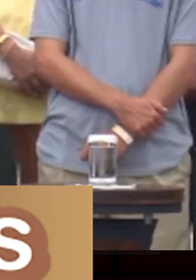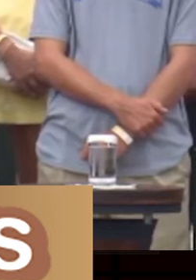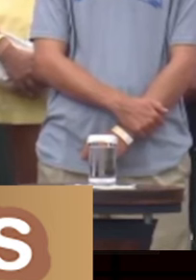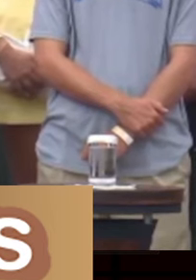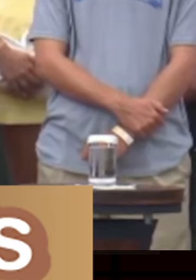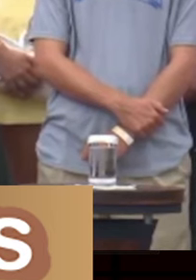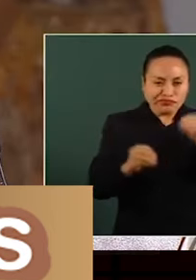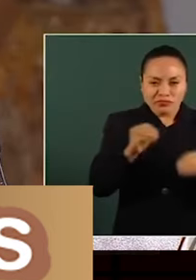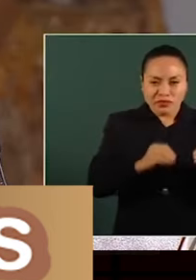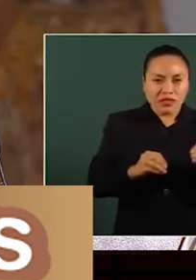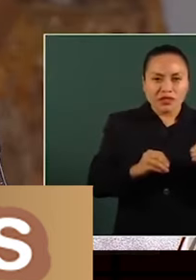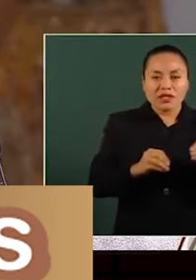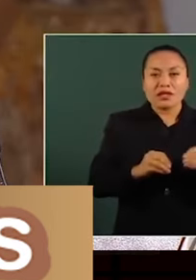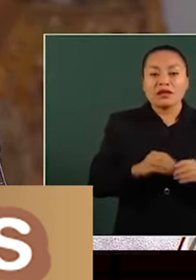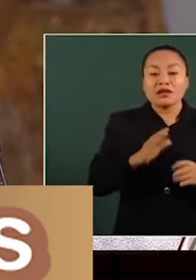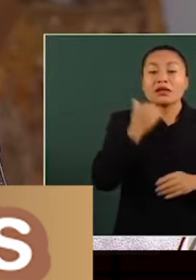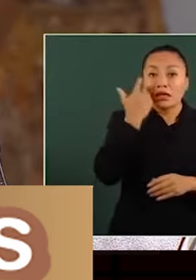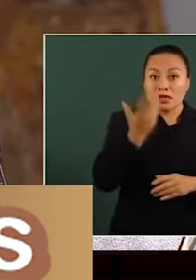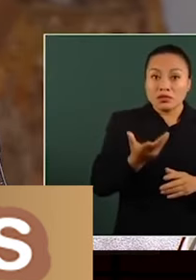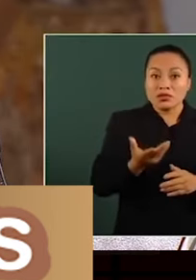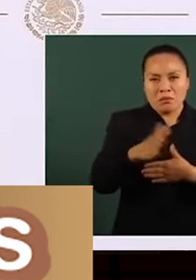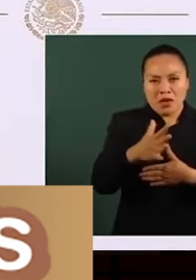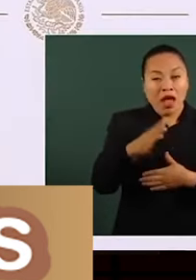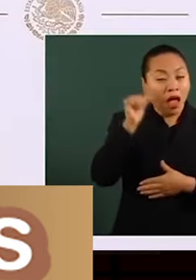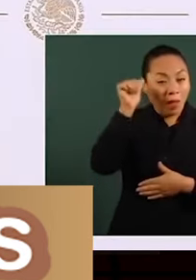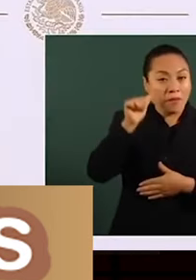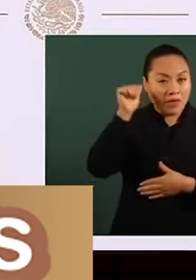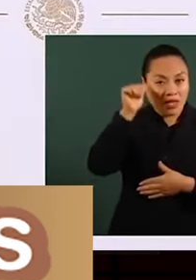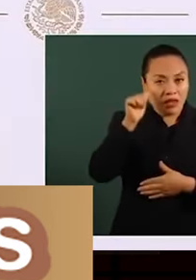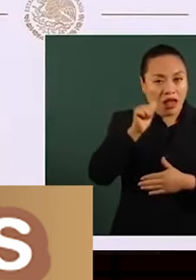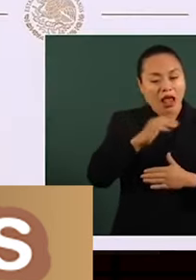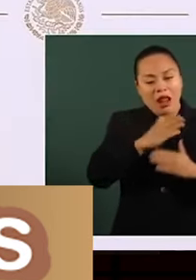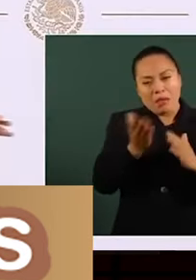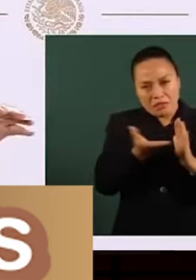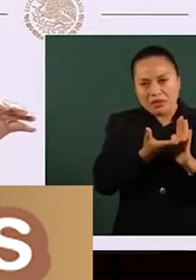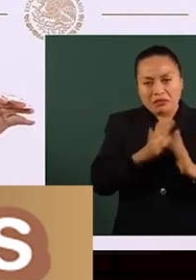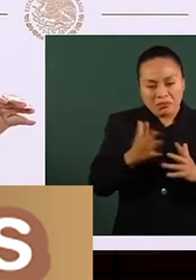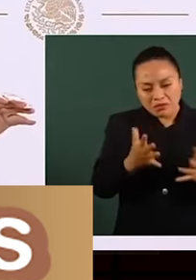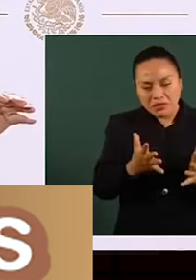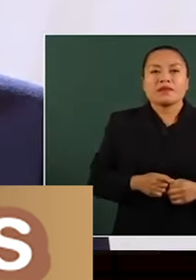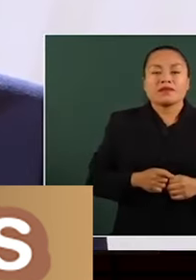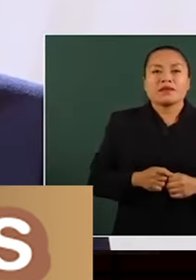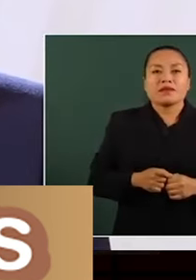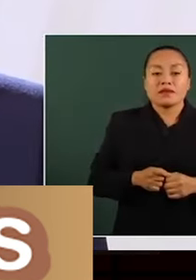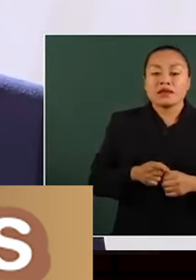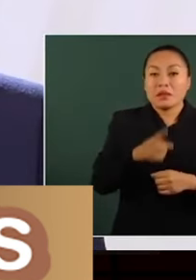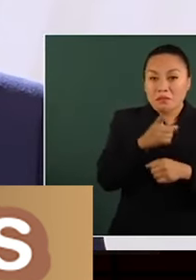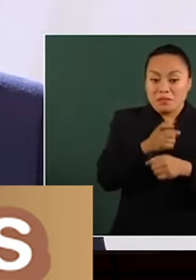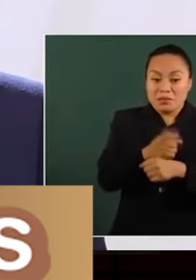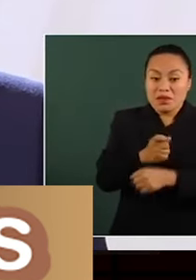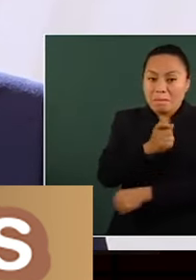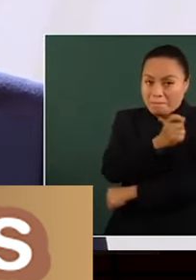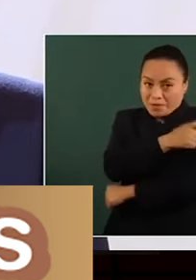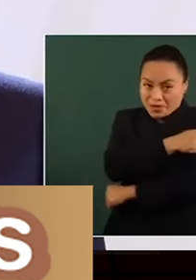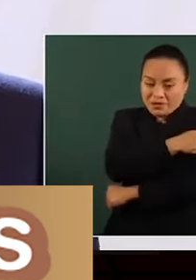la inutilidad propia por haber convertido una región desarrollada en subdesarrollada, por haberse permitido robar el territorio, echándole la culpa a España.